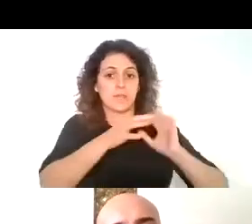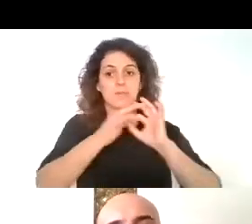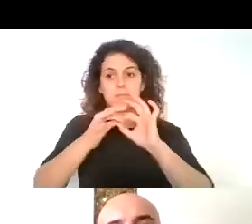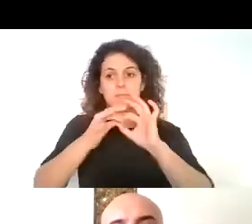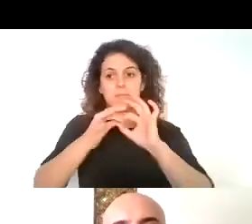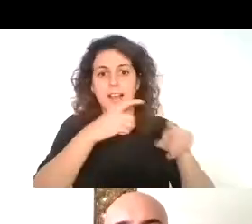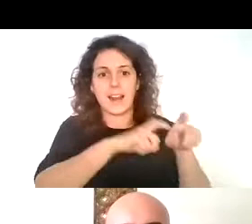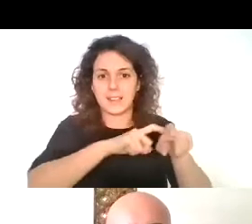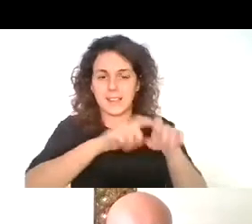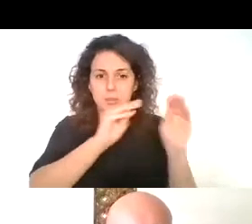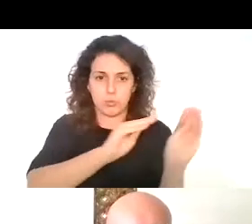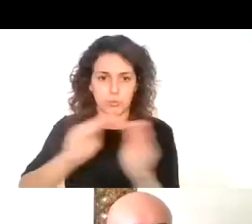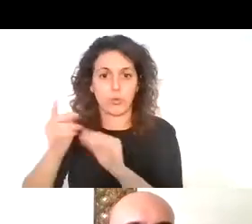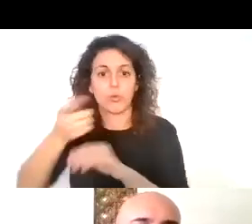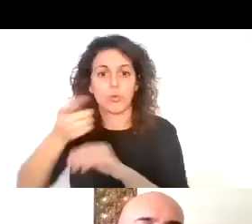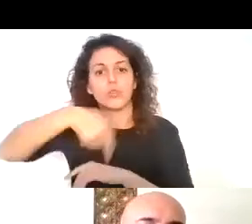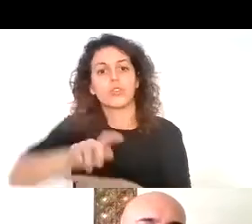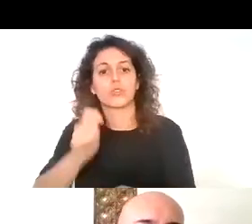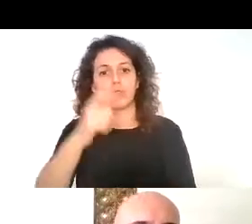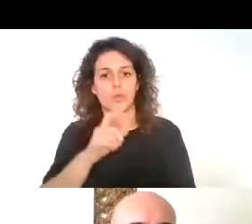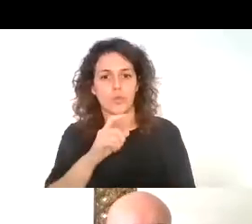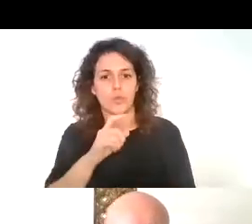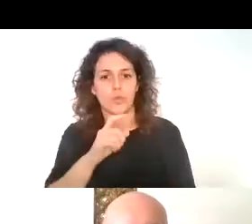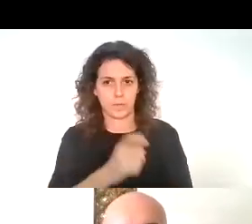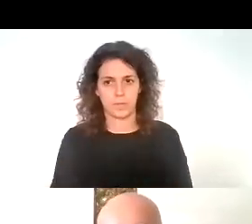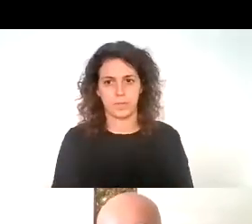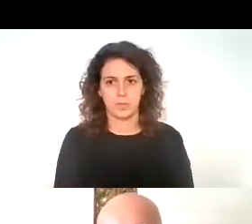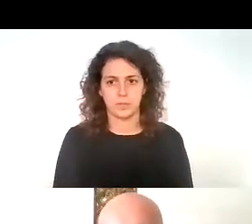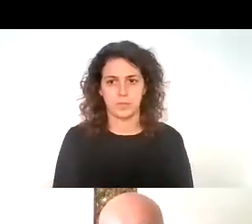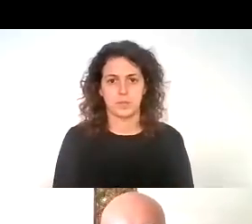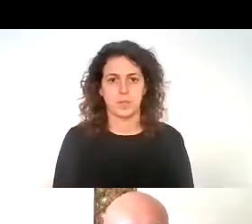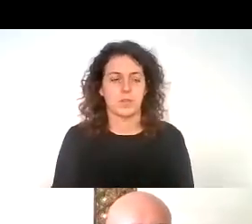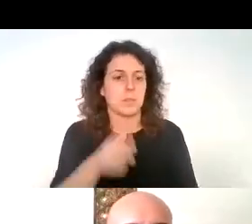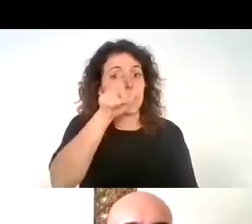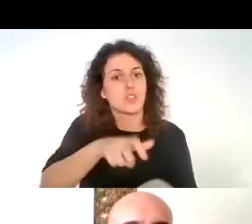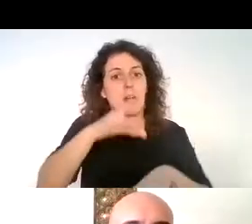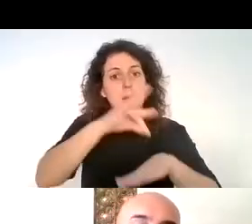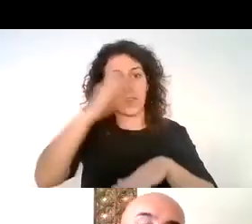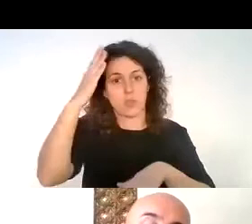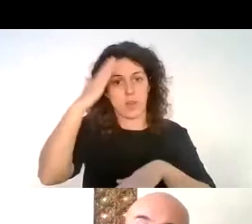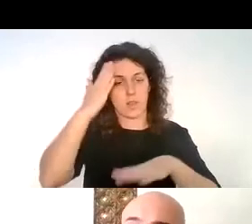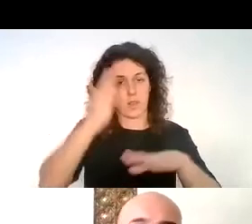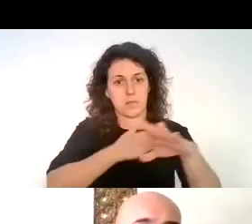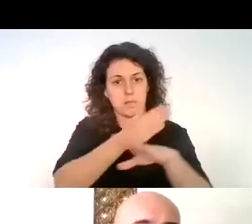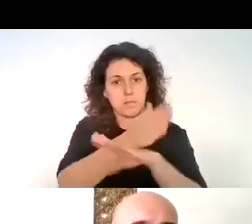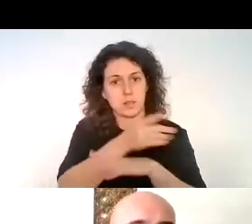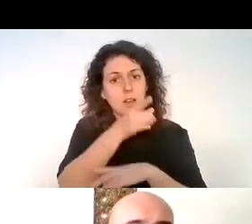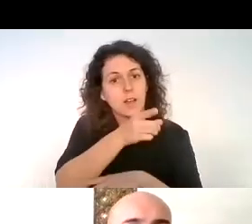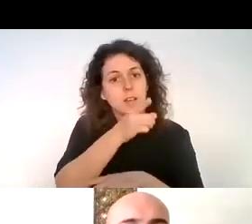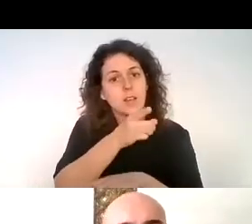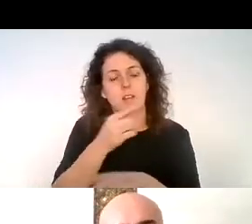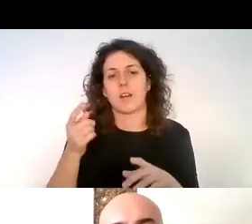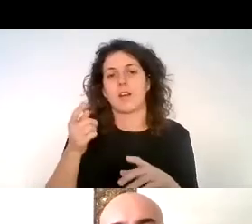y esto lo logramos de la siguiente manera. Usted acude al médico de cabecera, a sus cotidianas